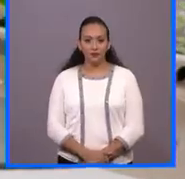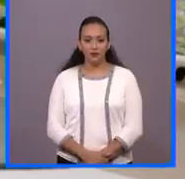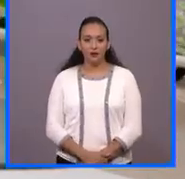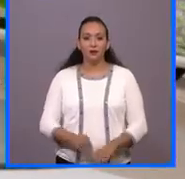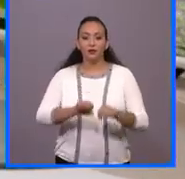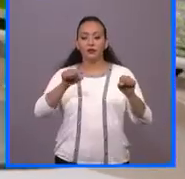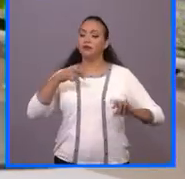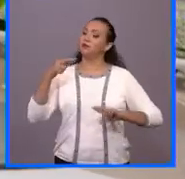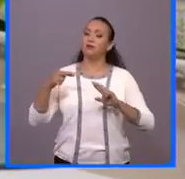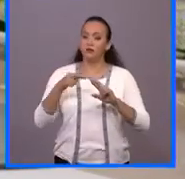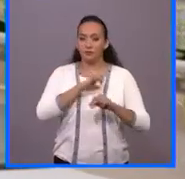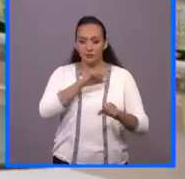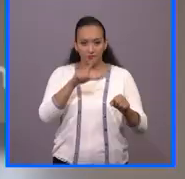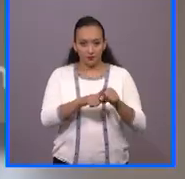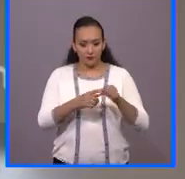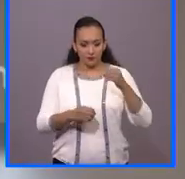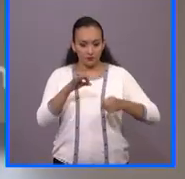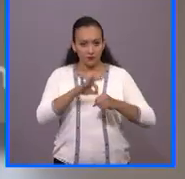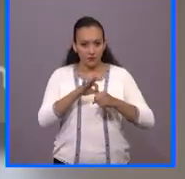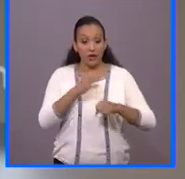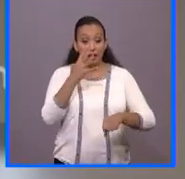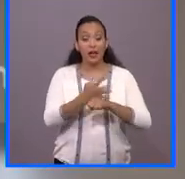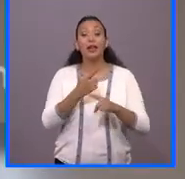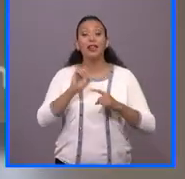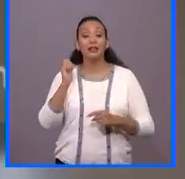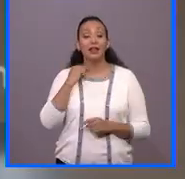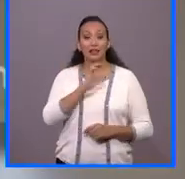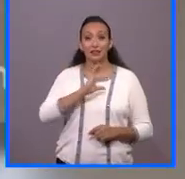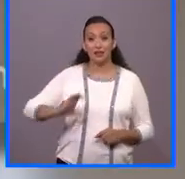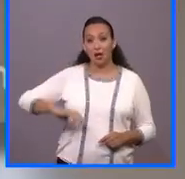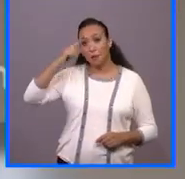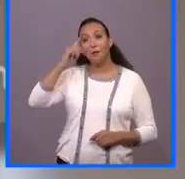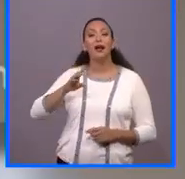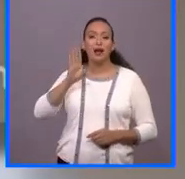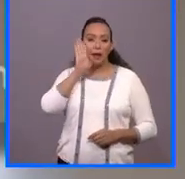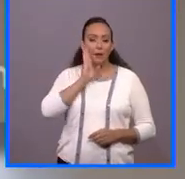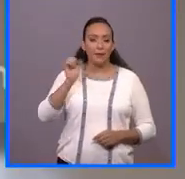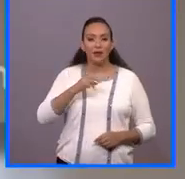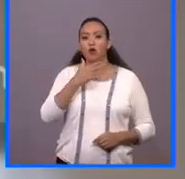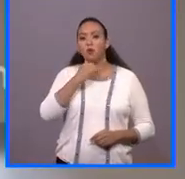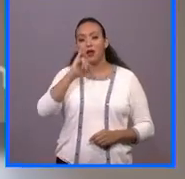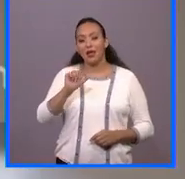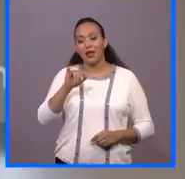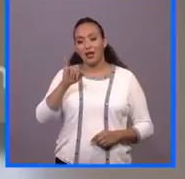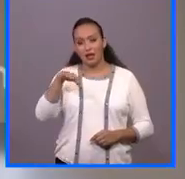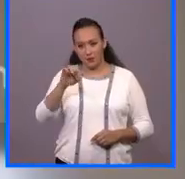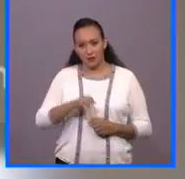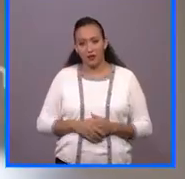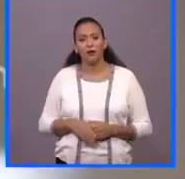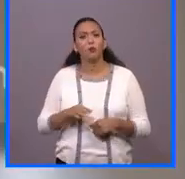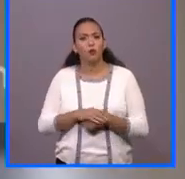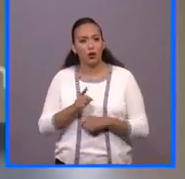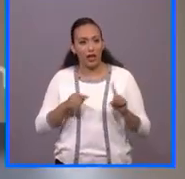La Sala Regional Especializada del Tribunal Electoral sancionó al ex candidato a ministro de la Suprema Corte, Jaime Alier Campuzano,